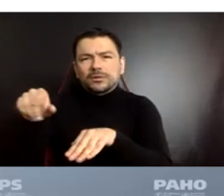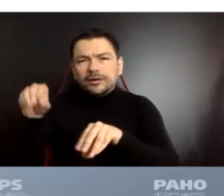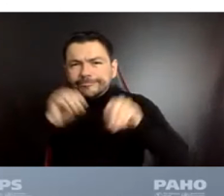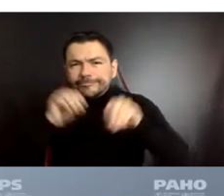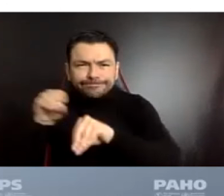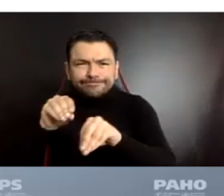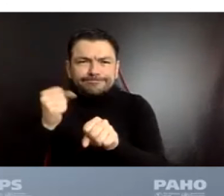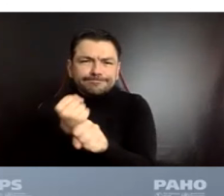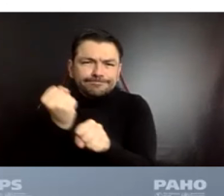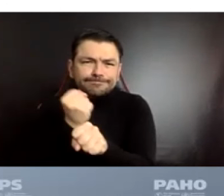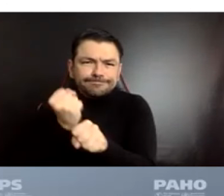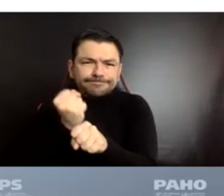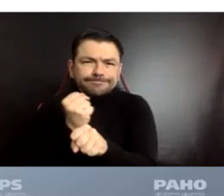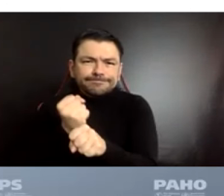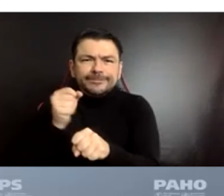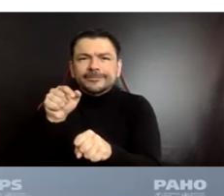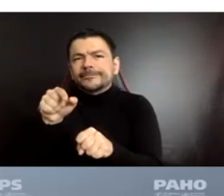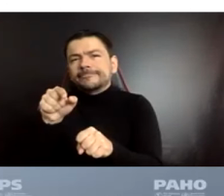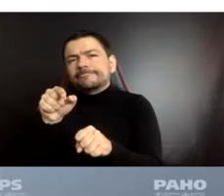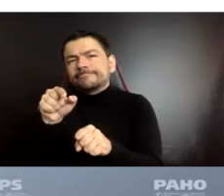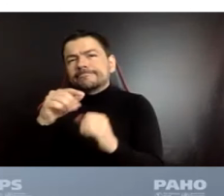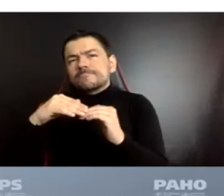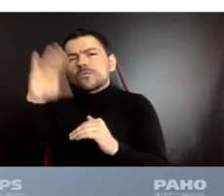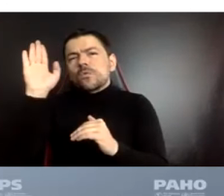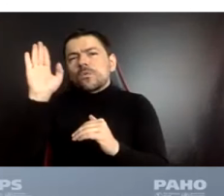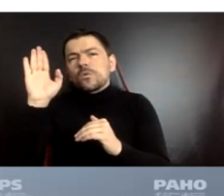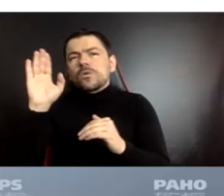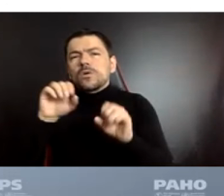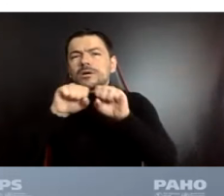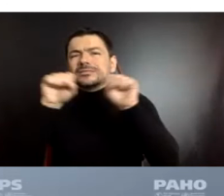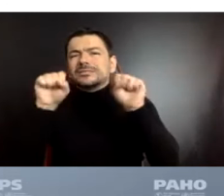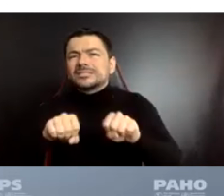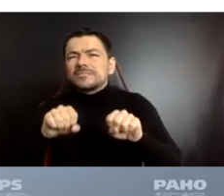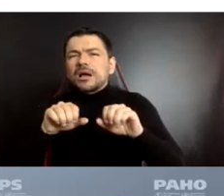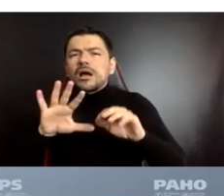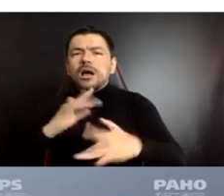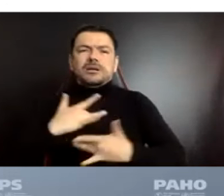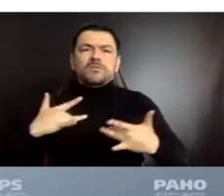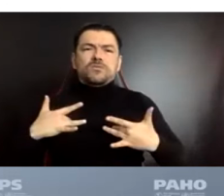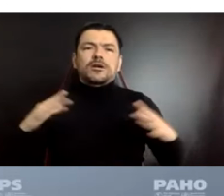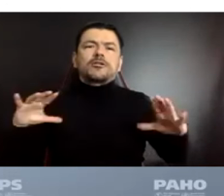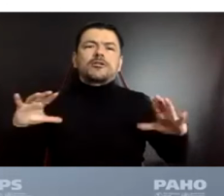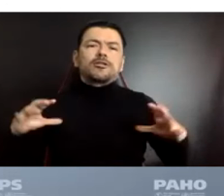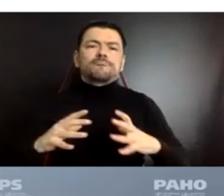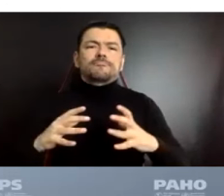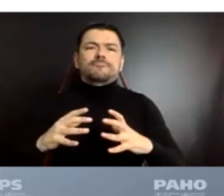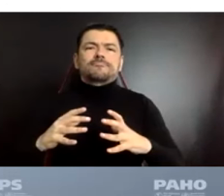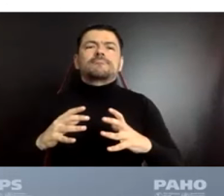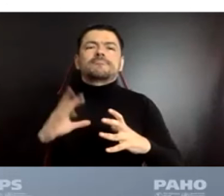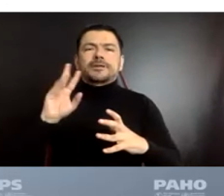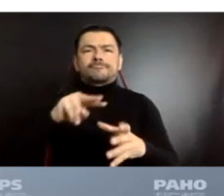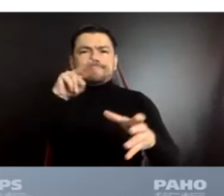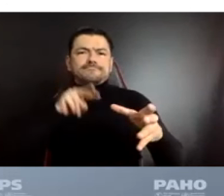de salud resiliente. Ahora, ¿cuál es el criterio para ver esto? Podemos evaluar situaciones y a